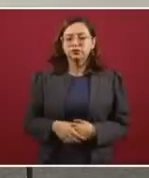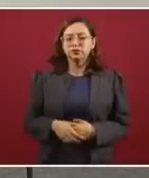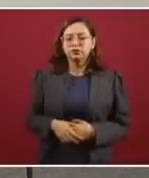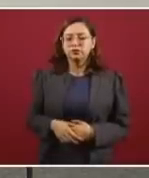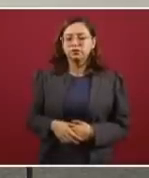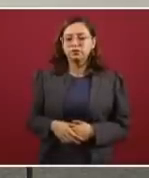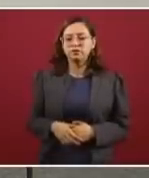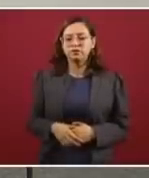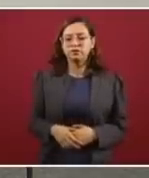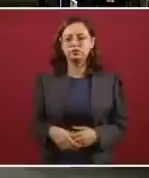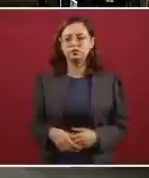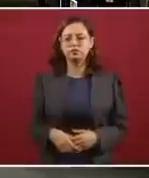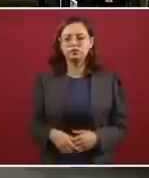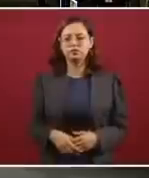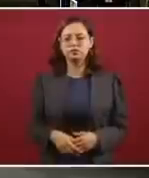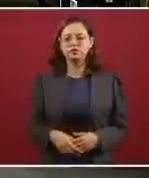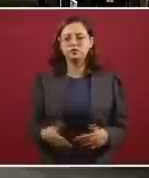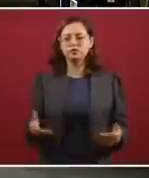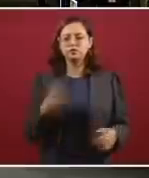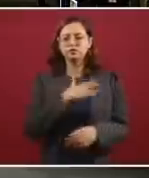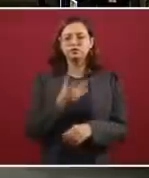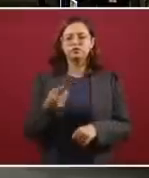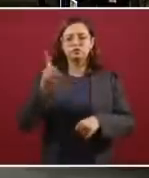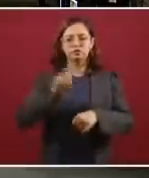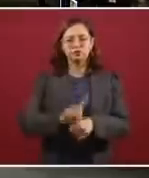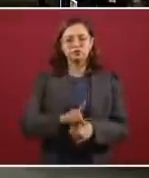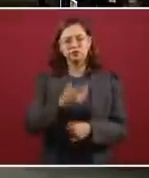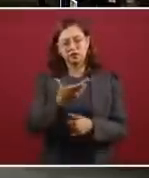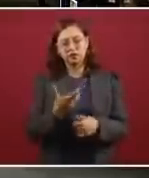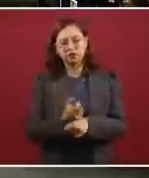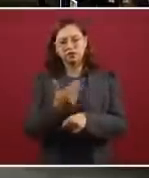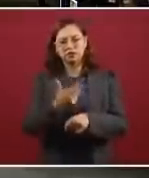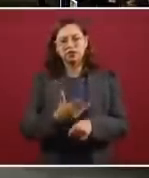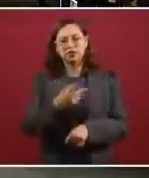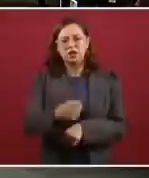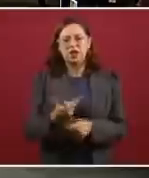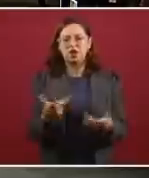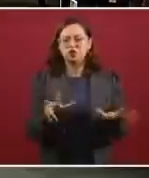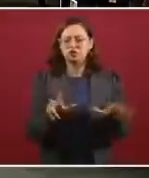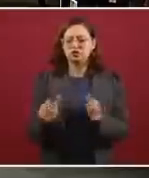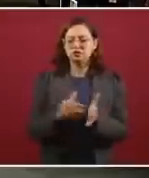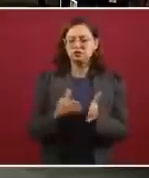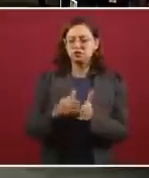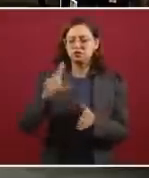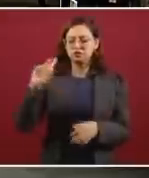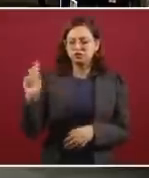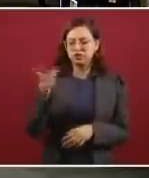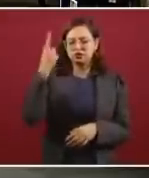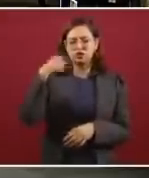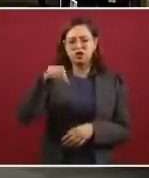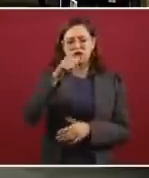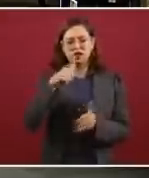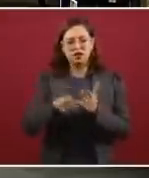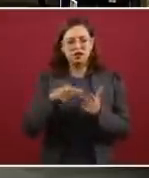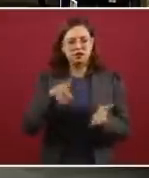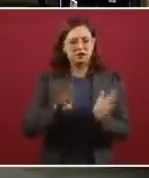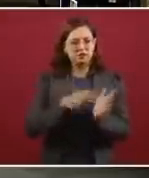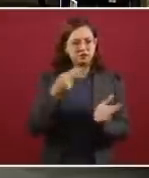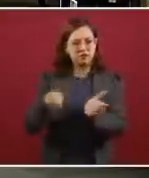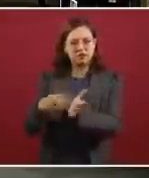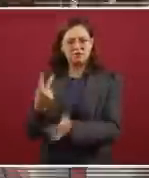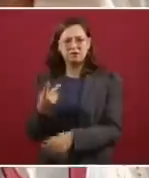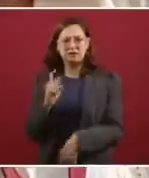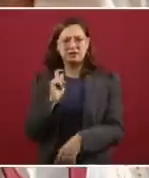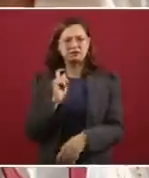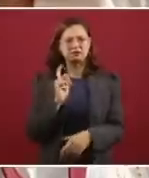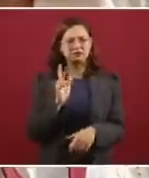Ahora voy para allá. Buenos días, canciller. Si nos puede dar un poco más de detalles sobre estos 800 millones de dólares de las cartas de intención, ¿qué tipo de proyecto